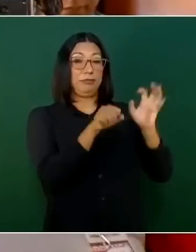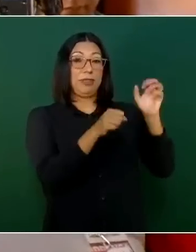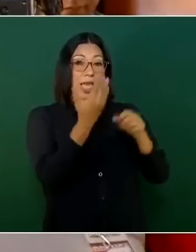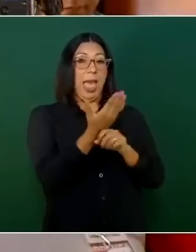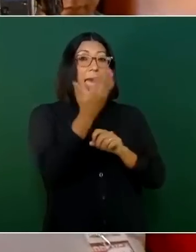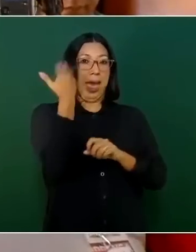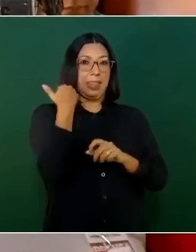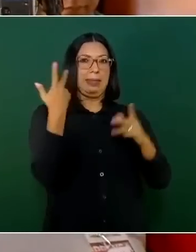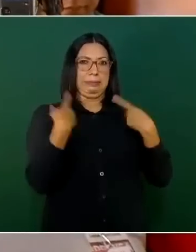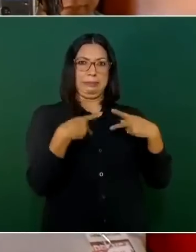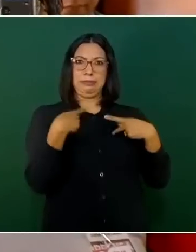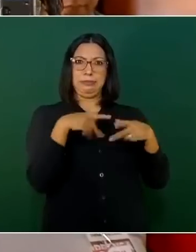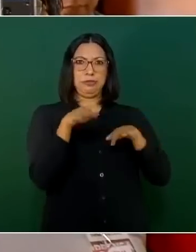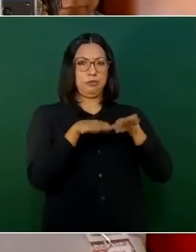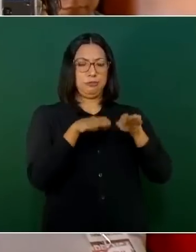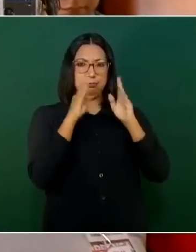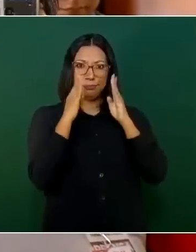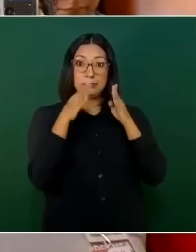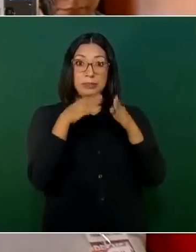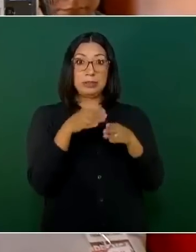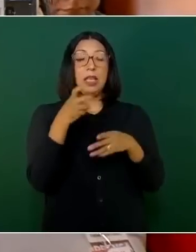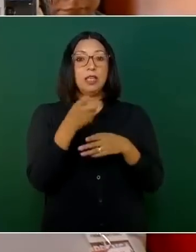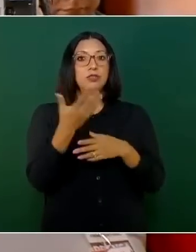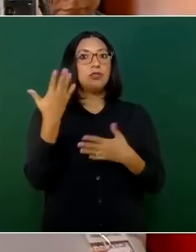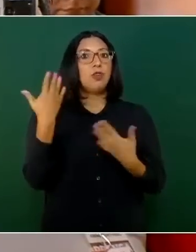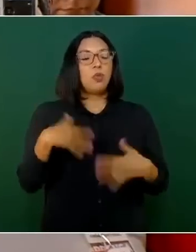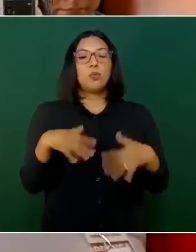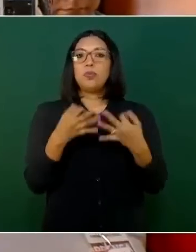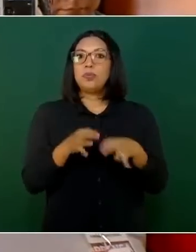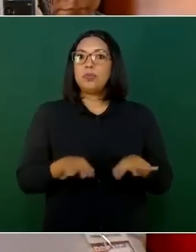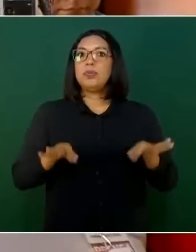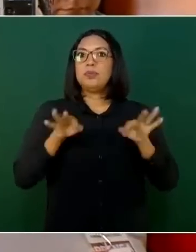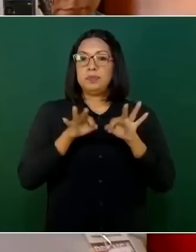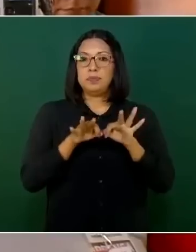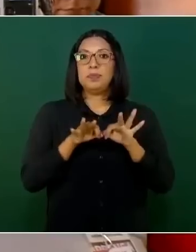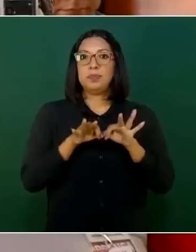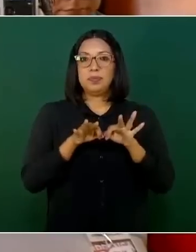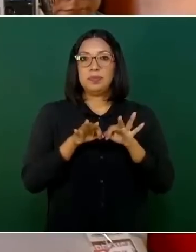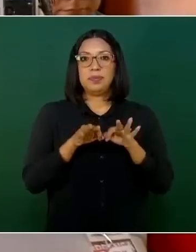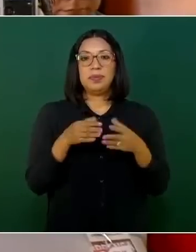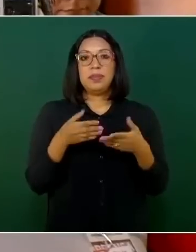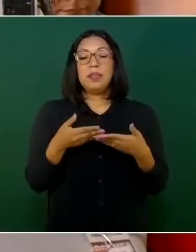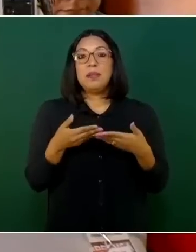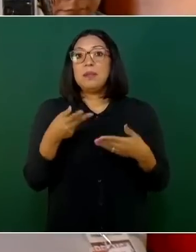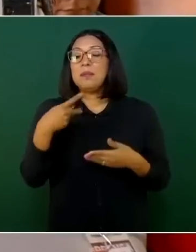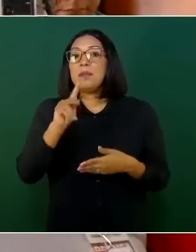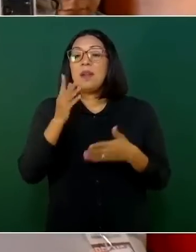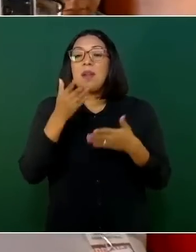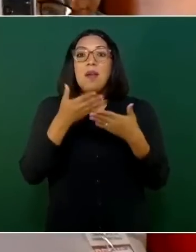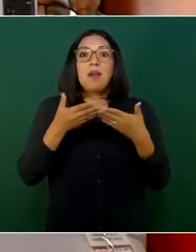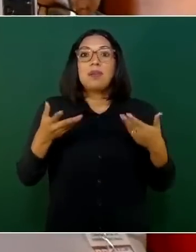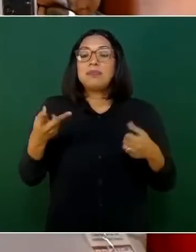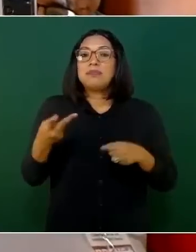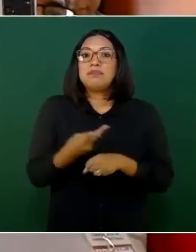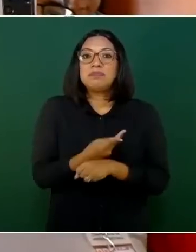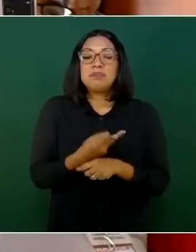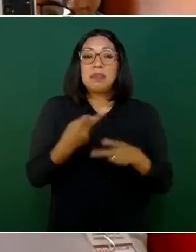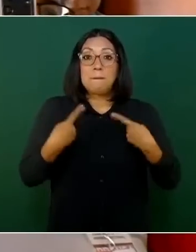la zona centro del estado, para los indígenas mayas. Hoy los indígenas que